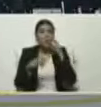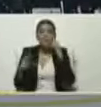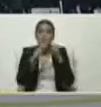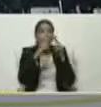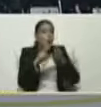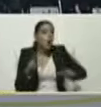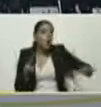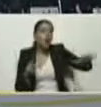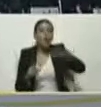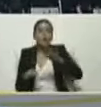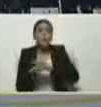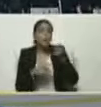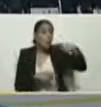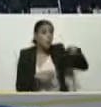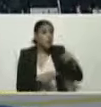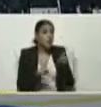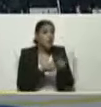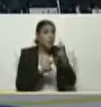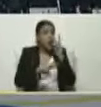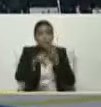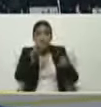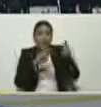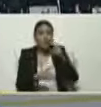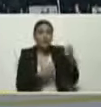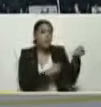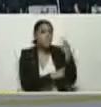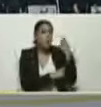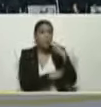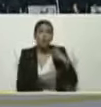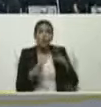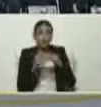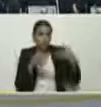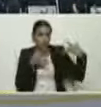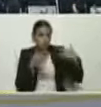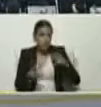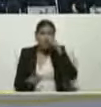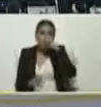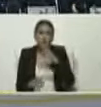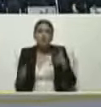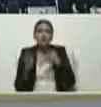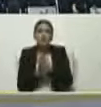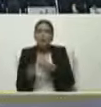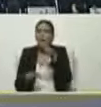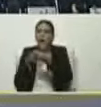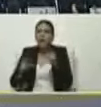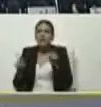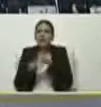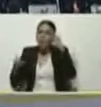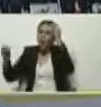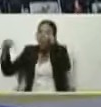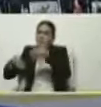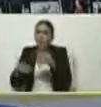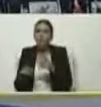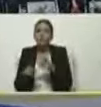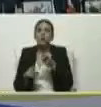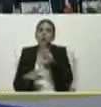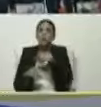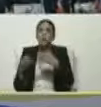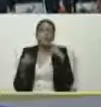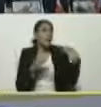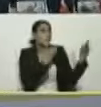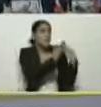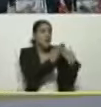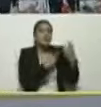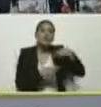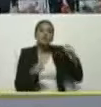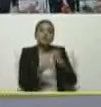Porque por la inteligencia de ustedes, en estos años de tantas conspiraciones, se salvó la patria.